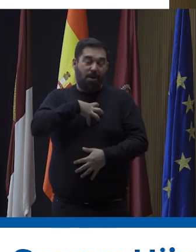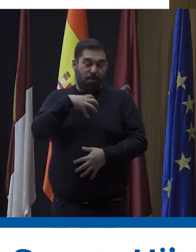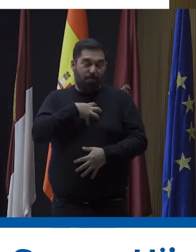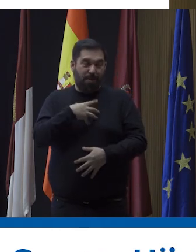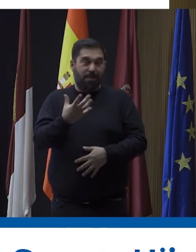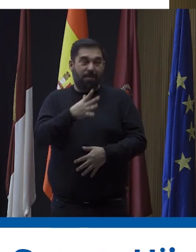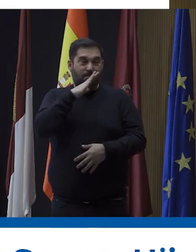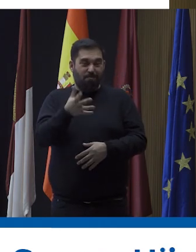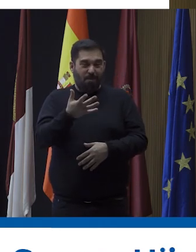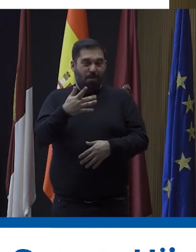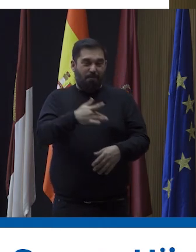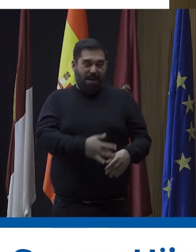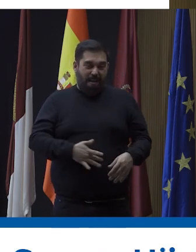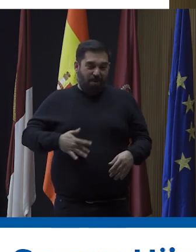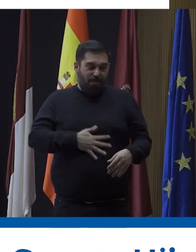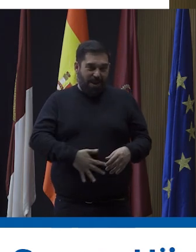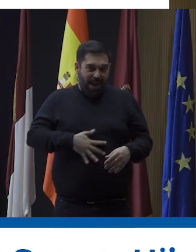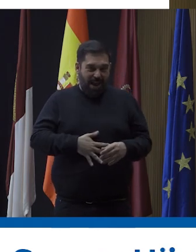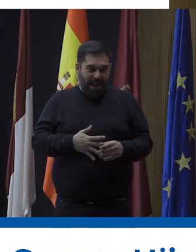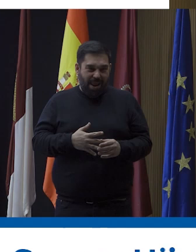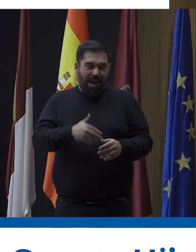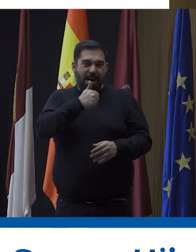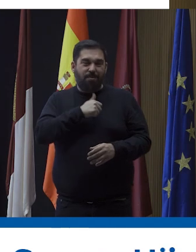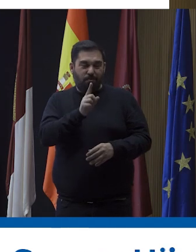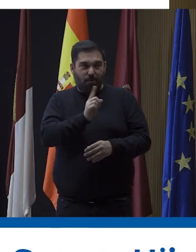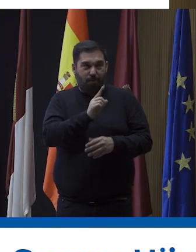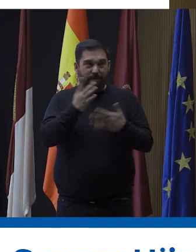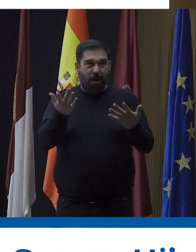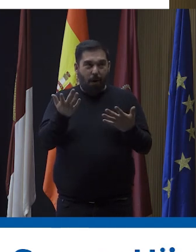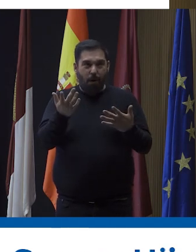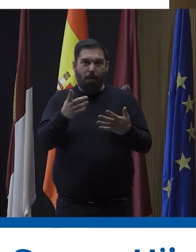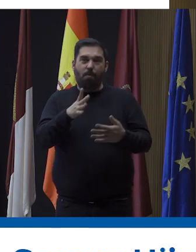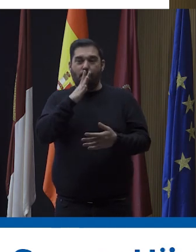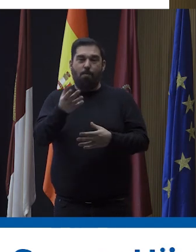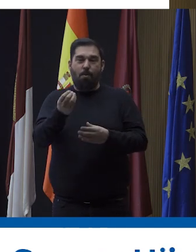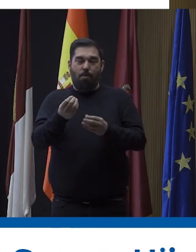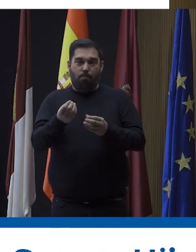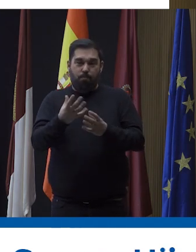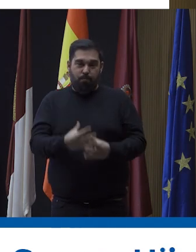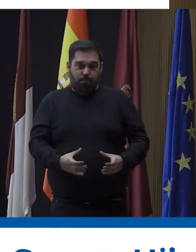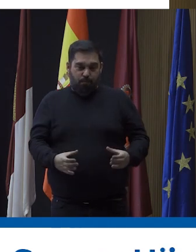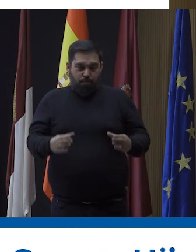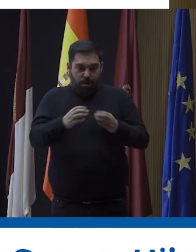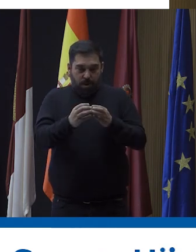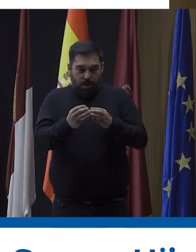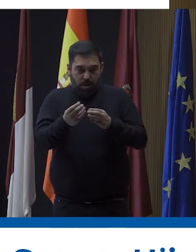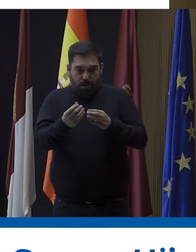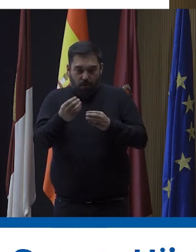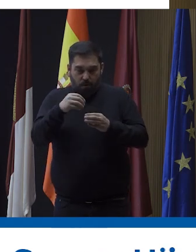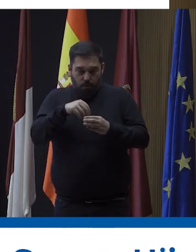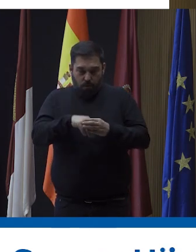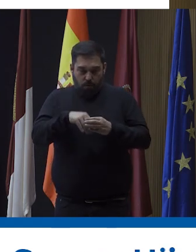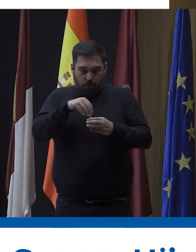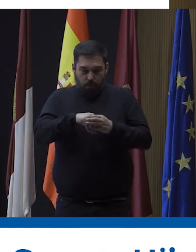presiones abdominales, ¿vale? Y la vejiga o la incontinencia por rebosamiento, esa vejiga que se llena y menos